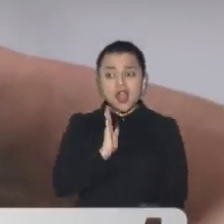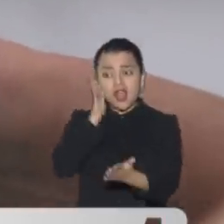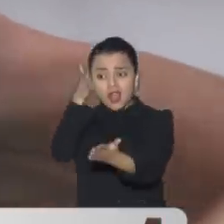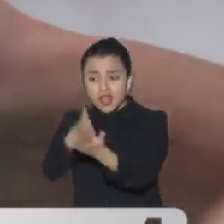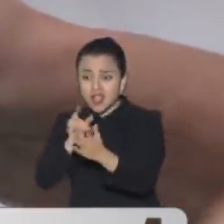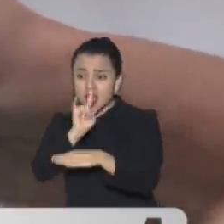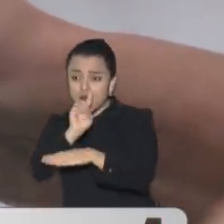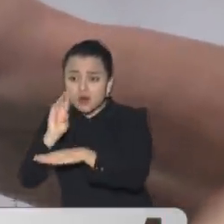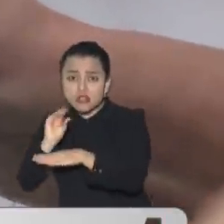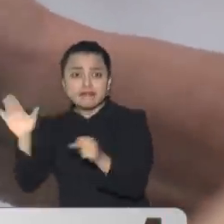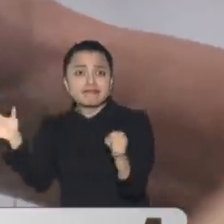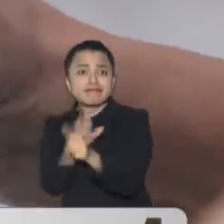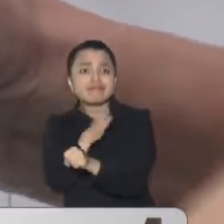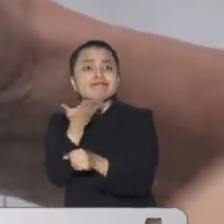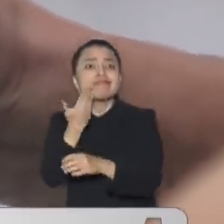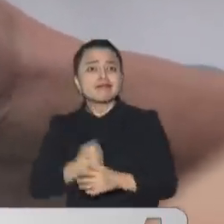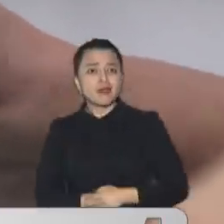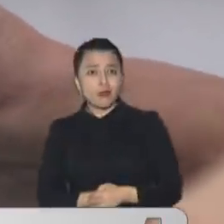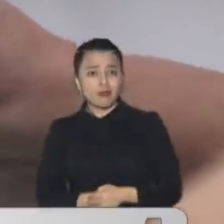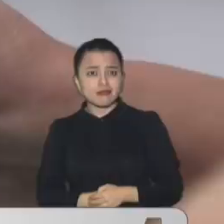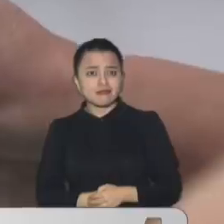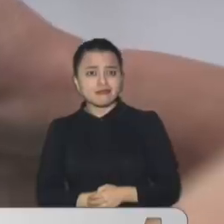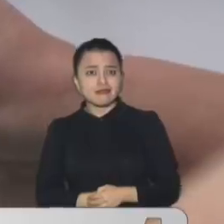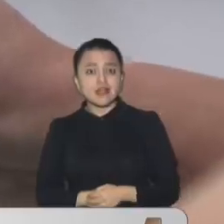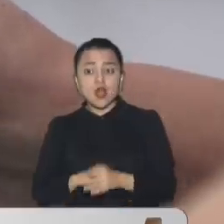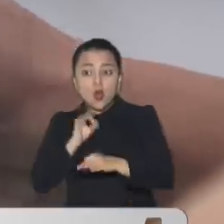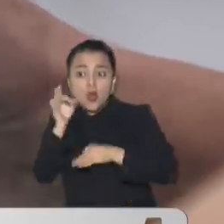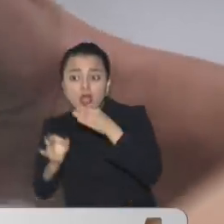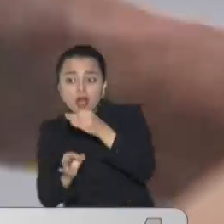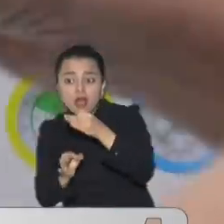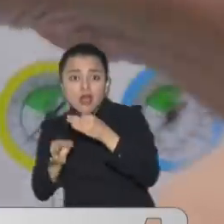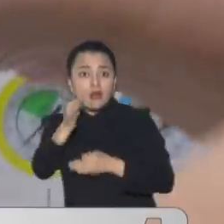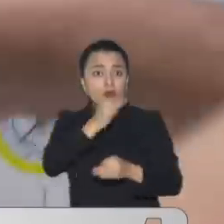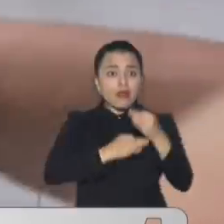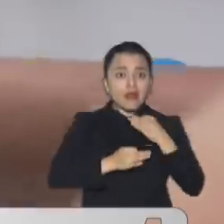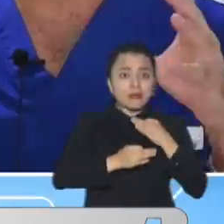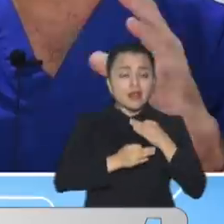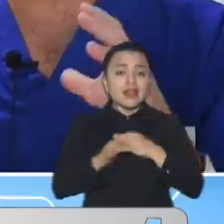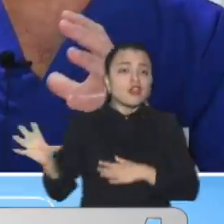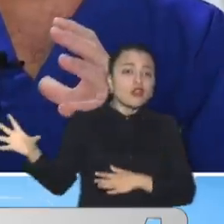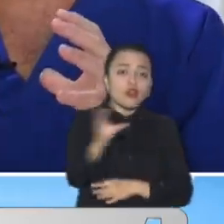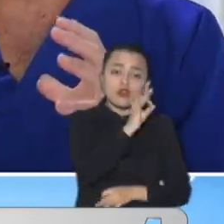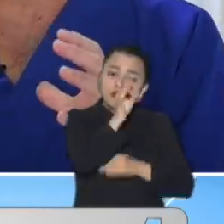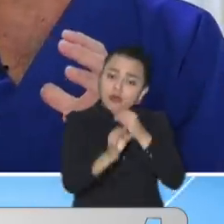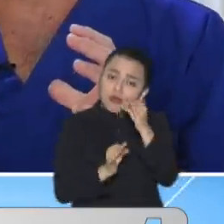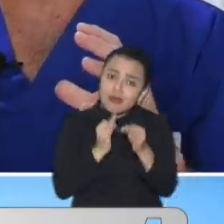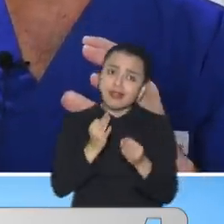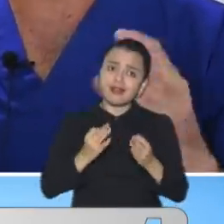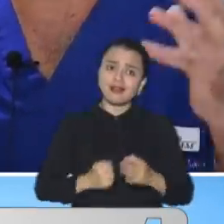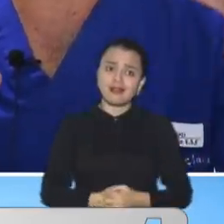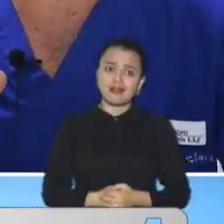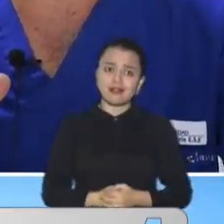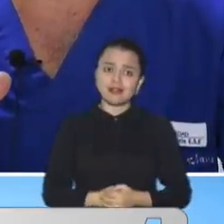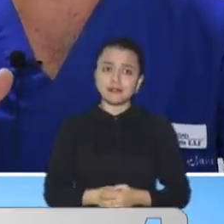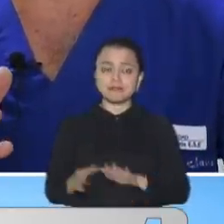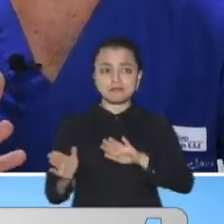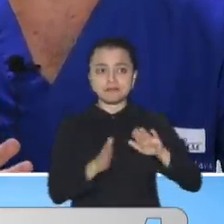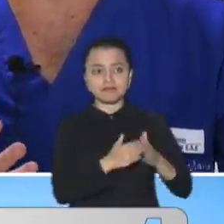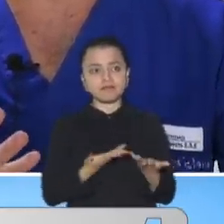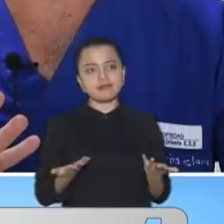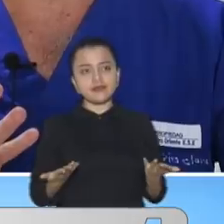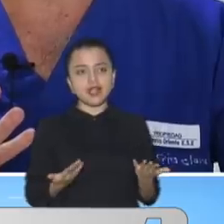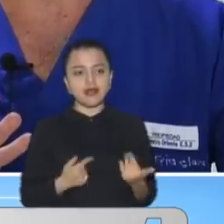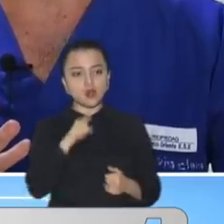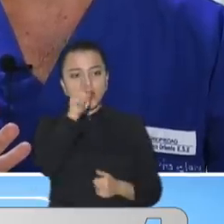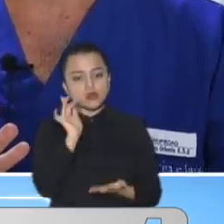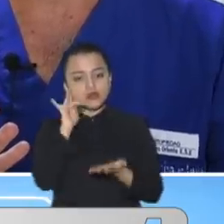no se cuidan, en especial los jóvenes, pues esta ocupación va a aumentar. La unidad de cuidado intensivo es el extremo final